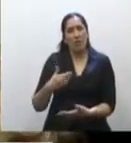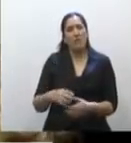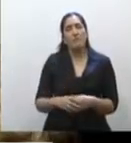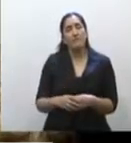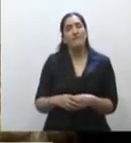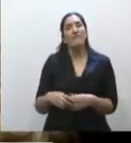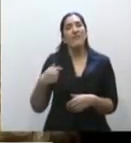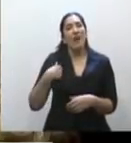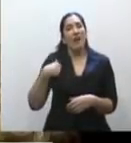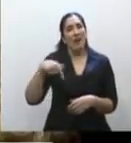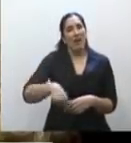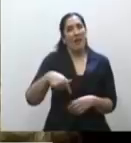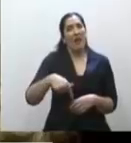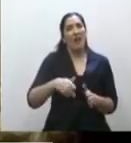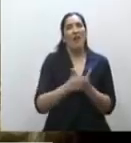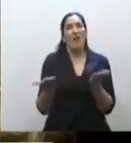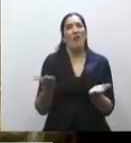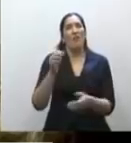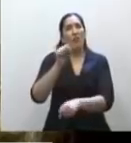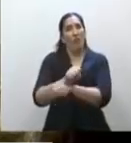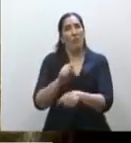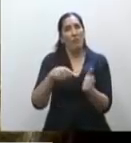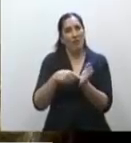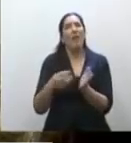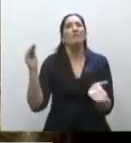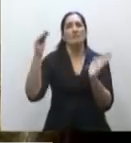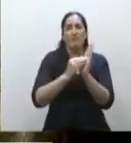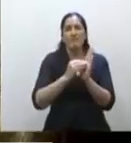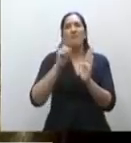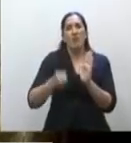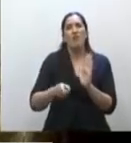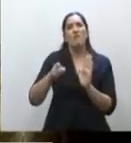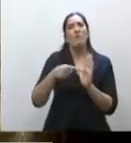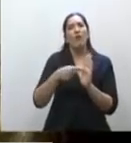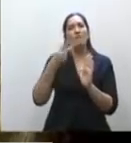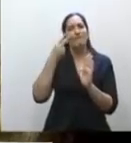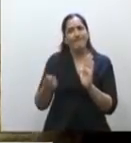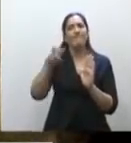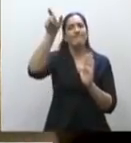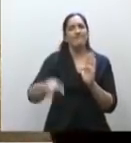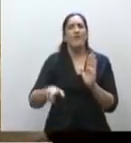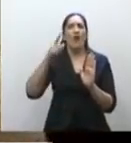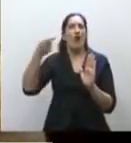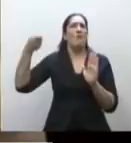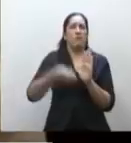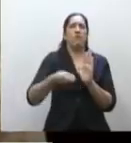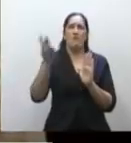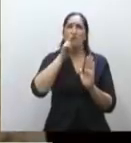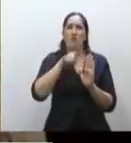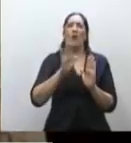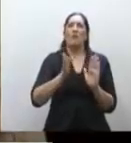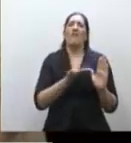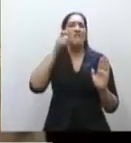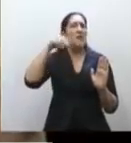que incluyéramos en el Código Penal la figura de femicidios. Así se hizo. En el 2013, técnicas de